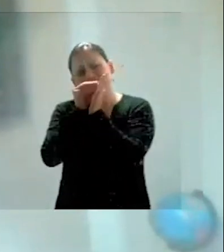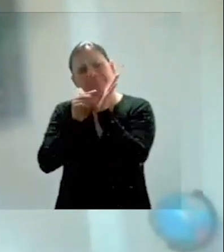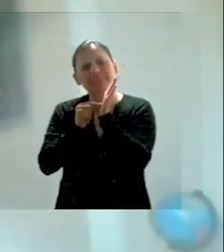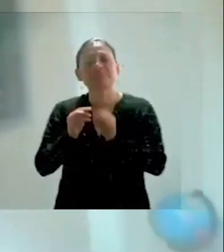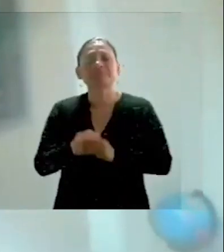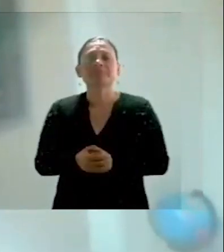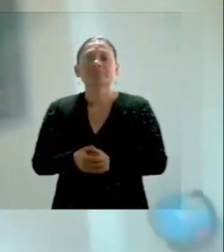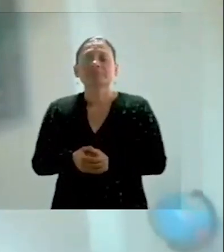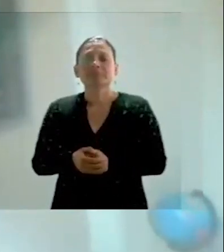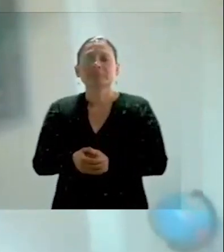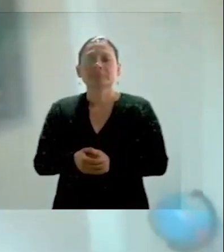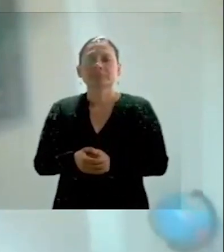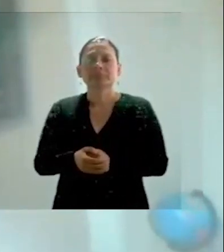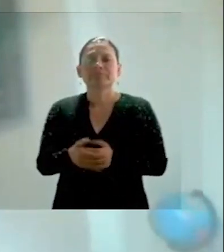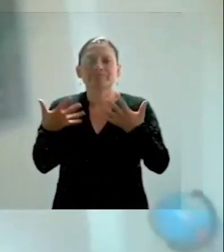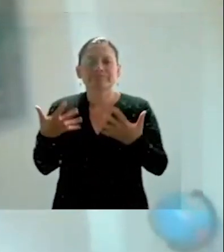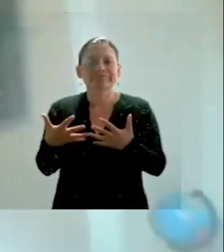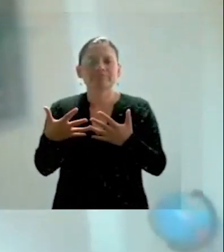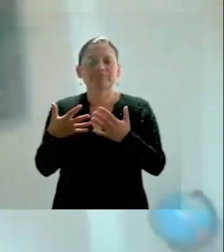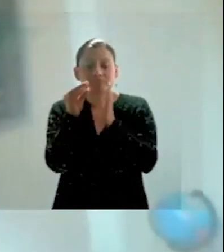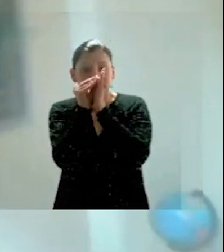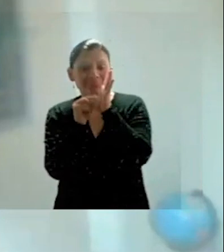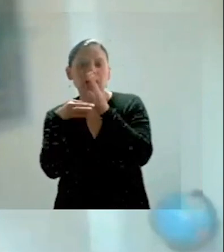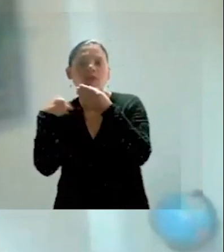discriminados o personas que fácilmente